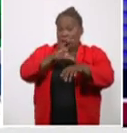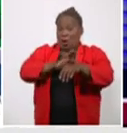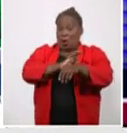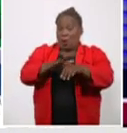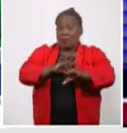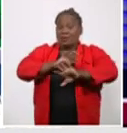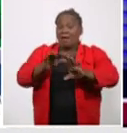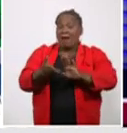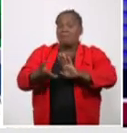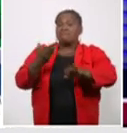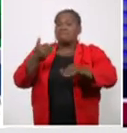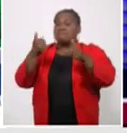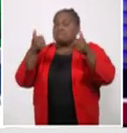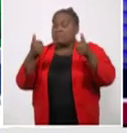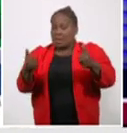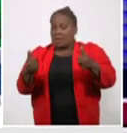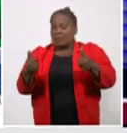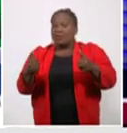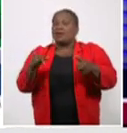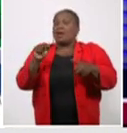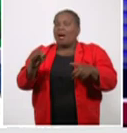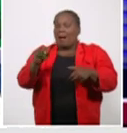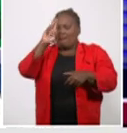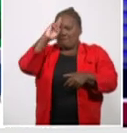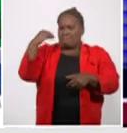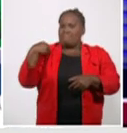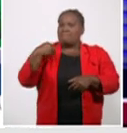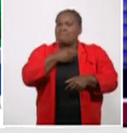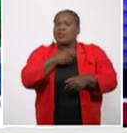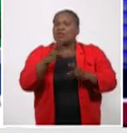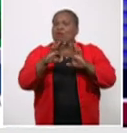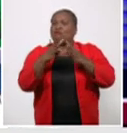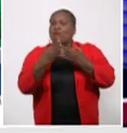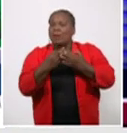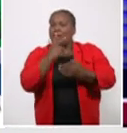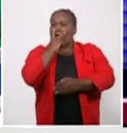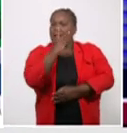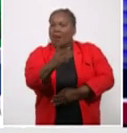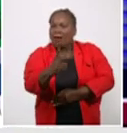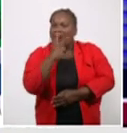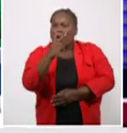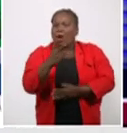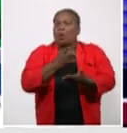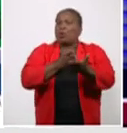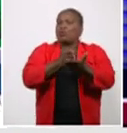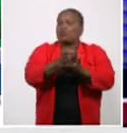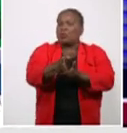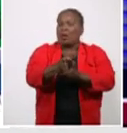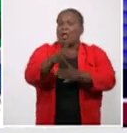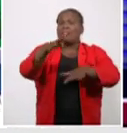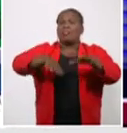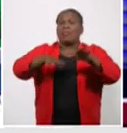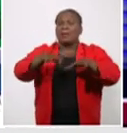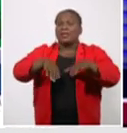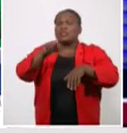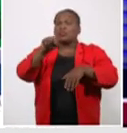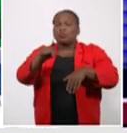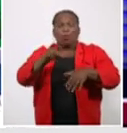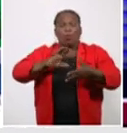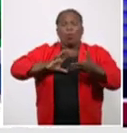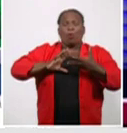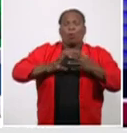médico de familia y a través de él, bueno, pues en dependencia de la sintomatología que tenga, de las complicaciones que